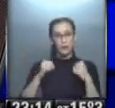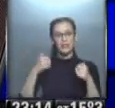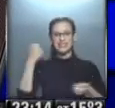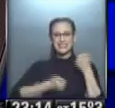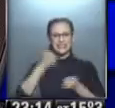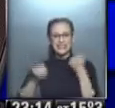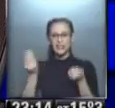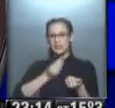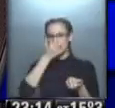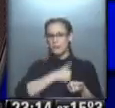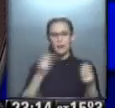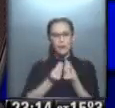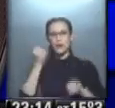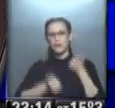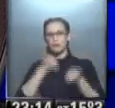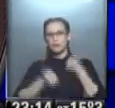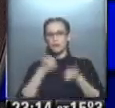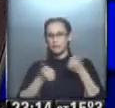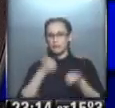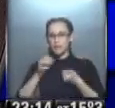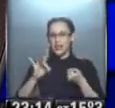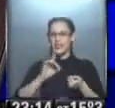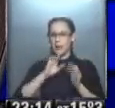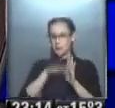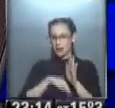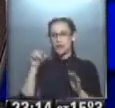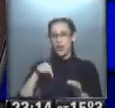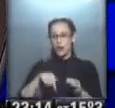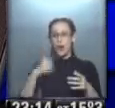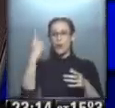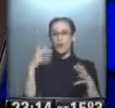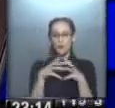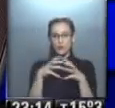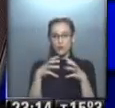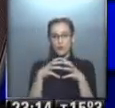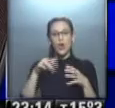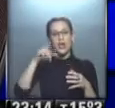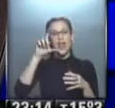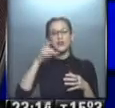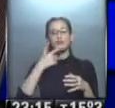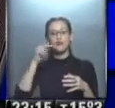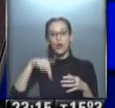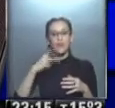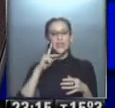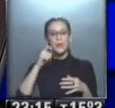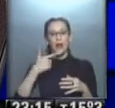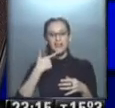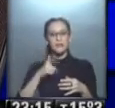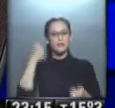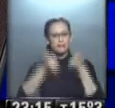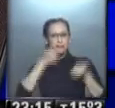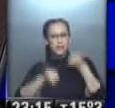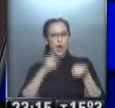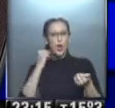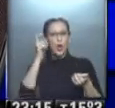fin de semana y varios entrenadores menos. En este caso hay uno de fútbol, que se trata de Nelson Vivas, que se trompeó con un plateísta, y otro